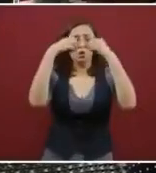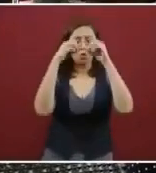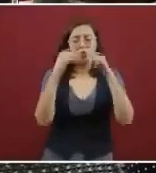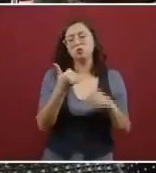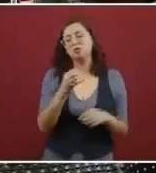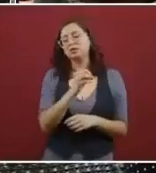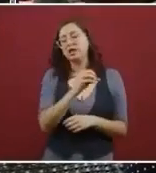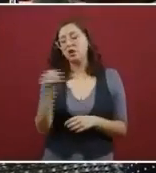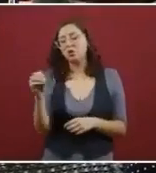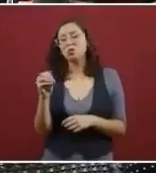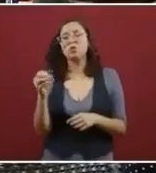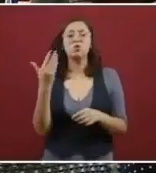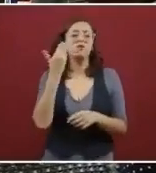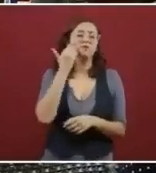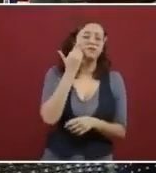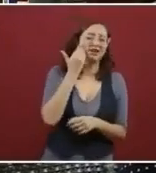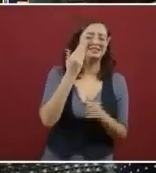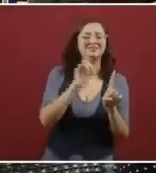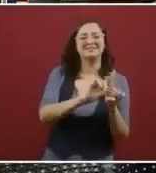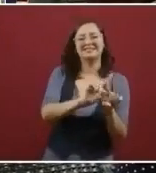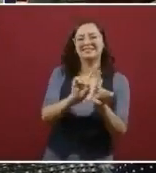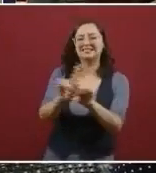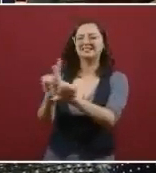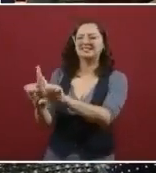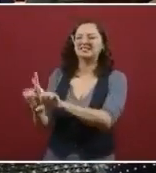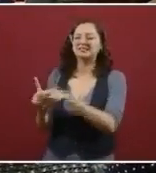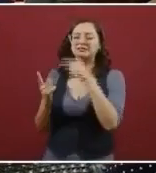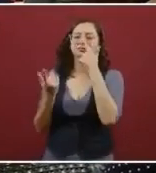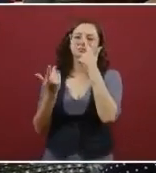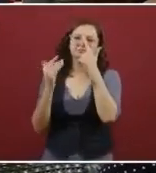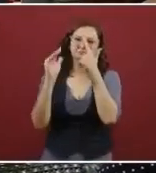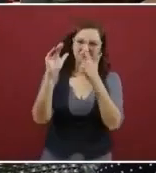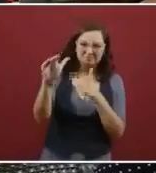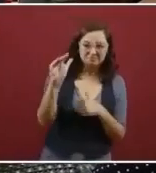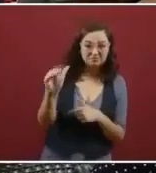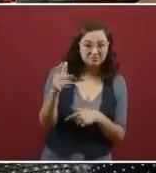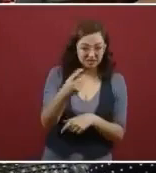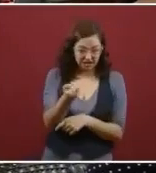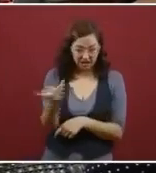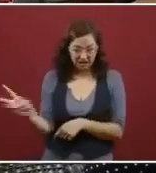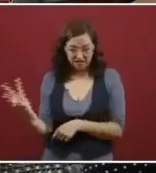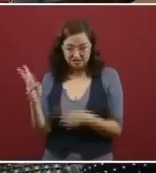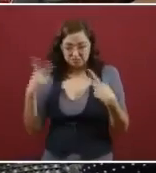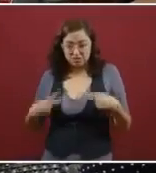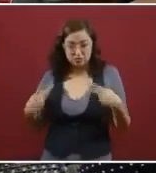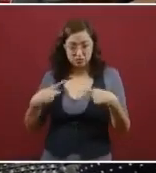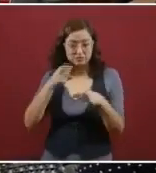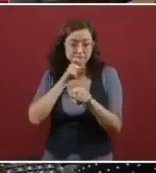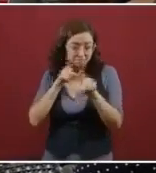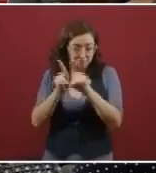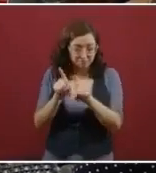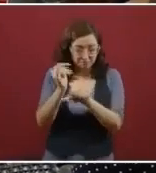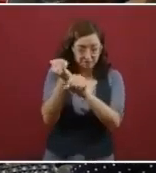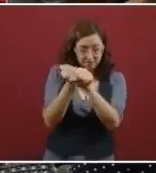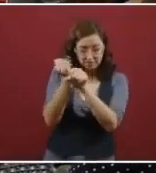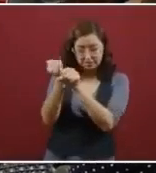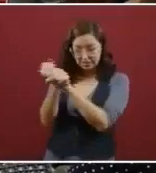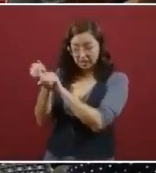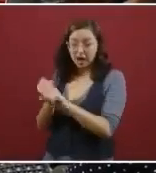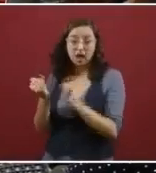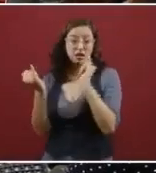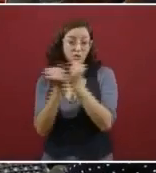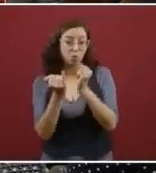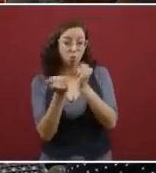Face. Entonces, también aquí le sumaría si se está investigando a todas estas personas